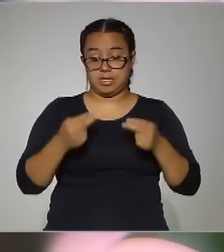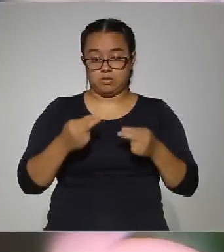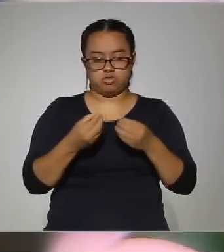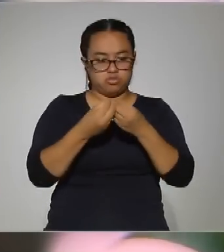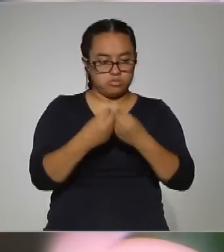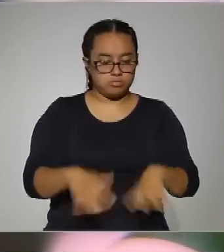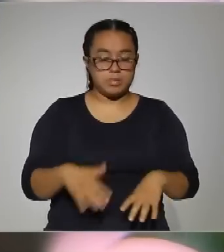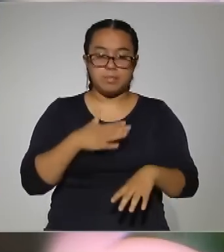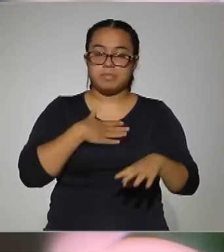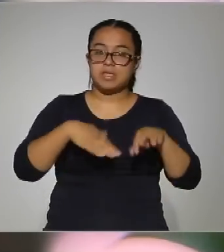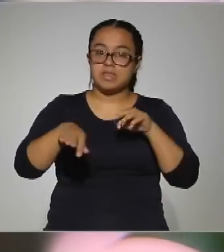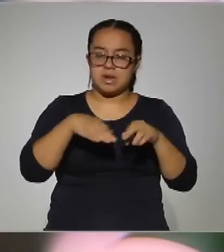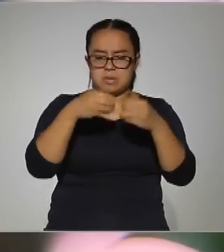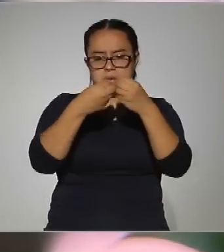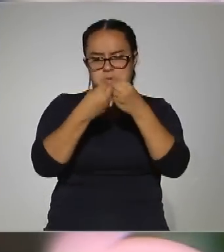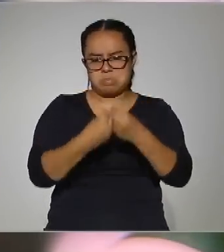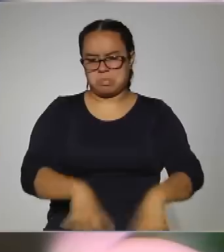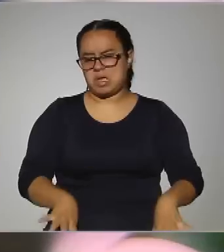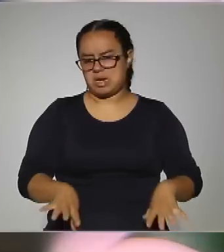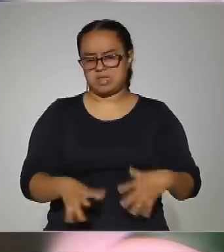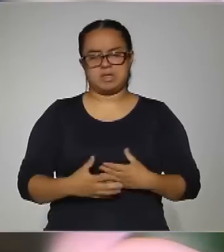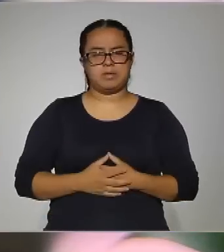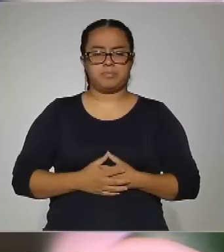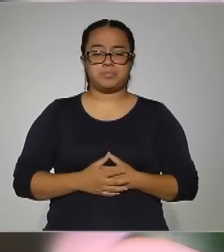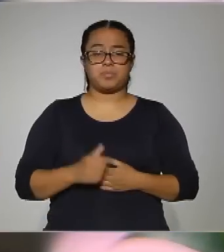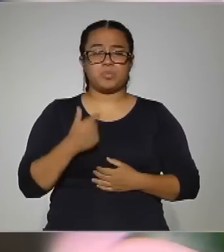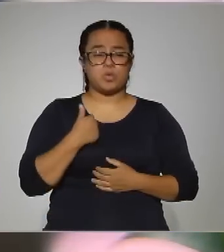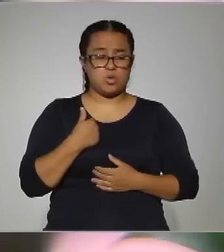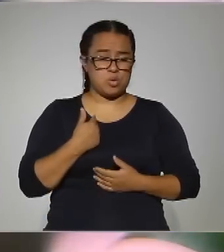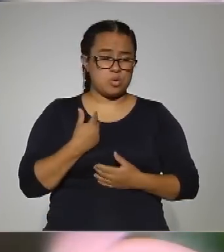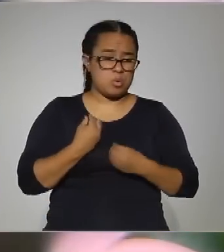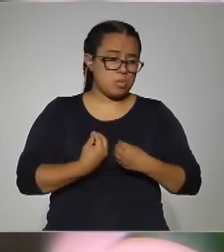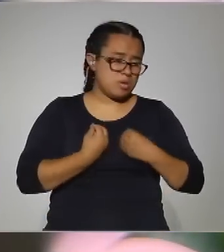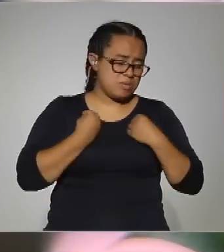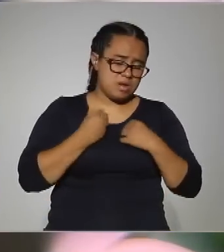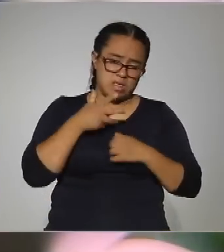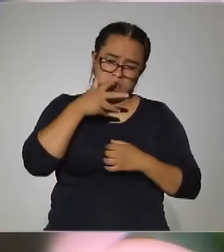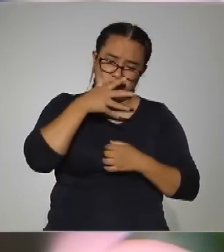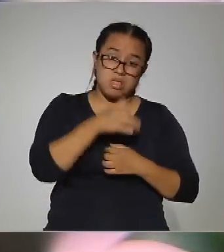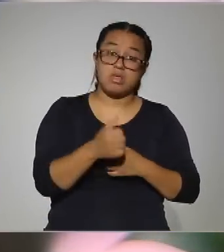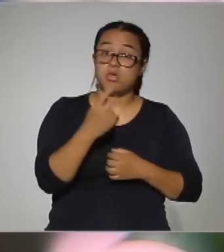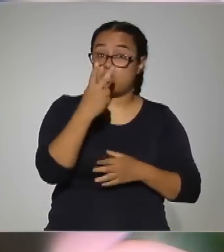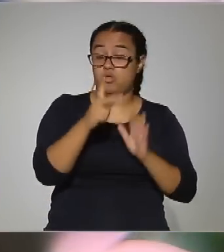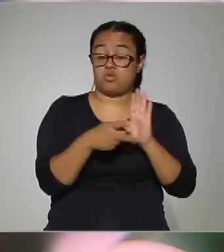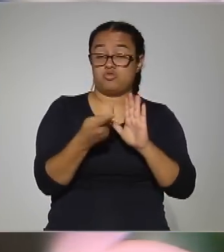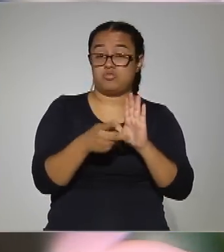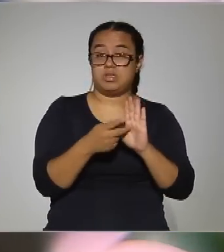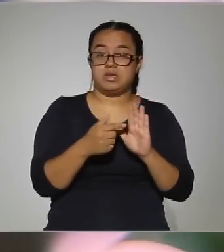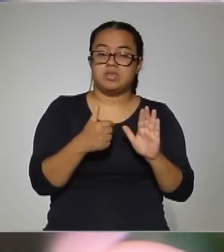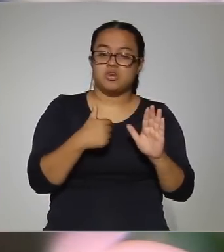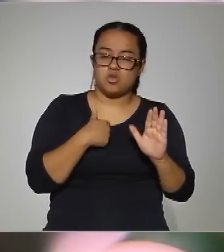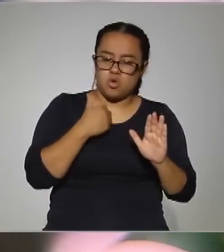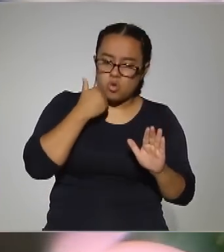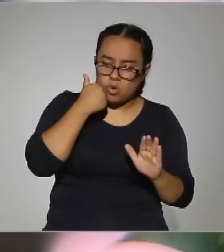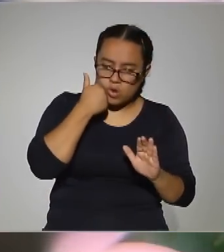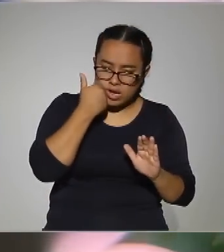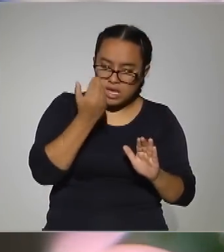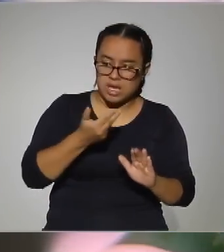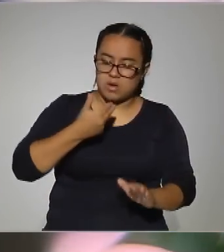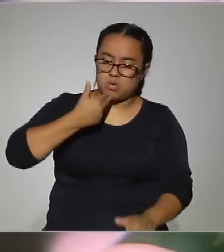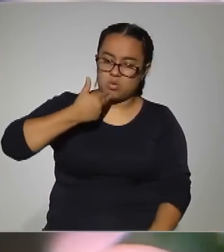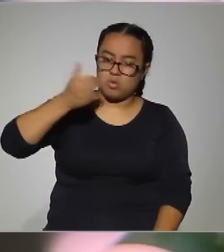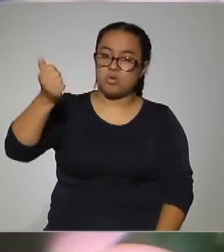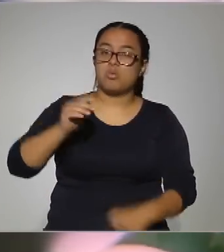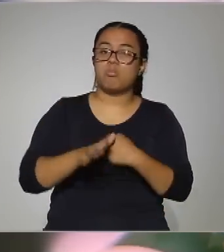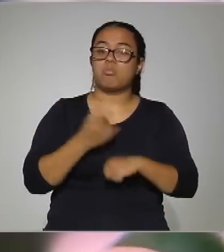perdí trabajo, perdí las ganas de vivir. Dos ocasiones intenté suicidarme porque